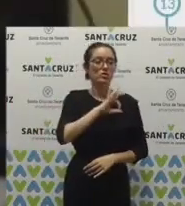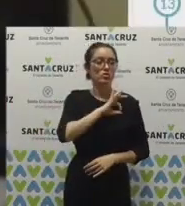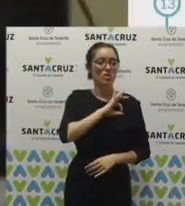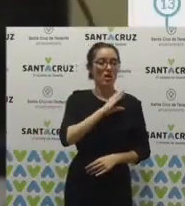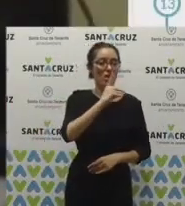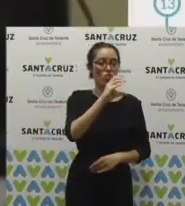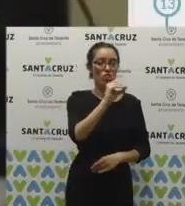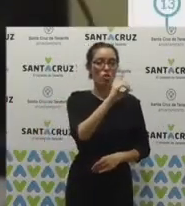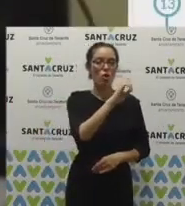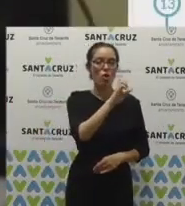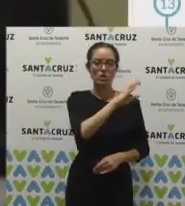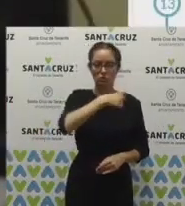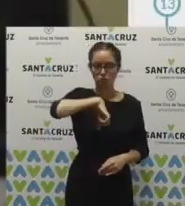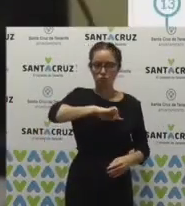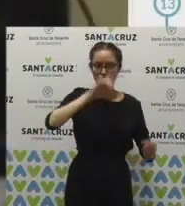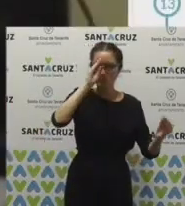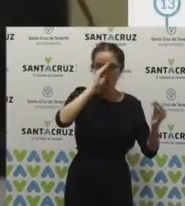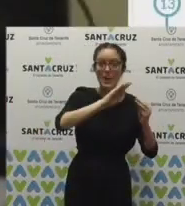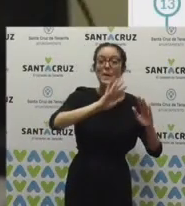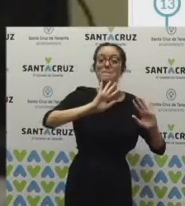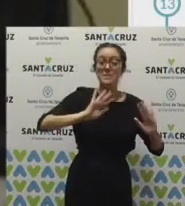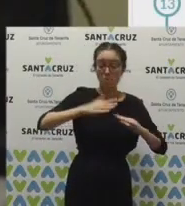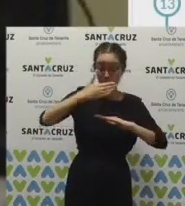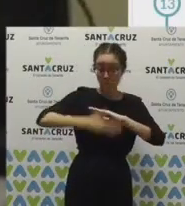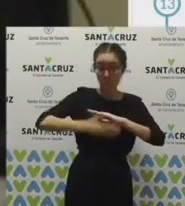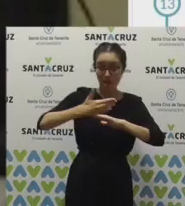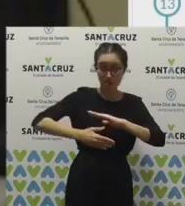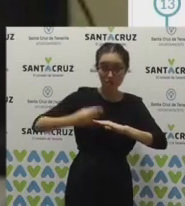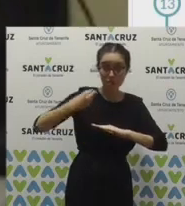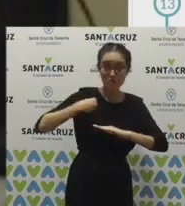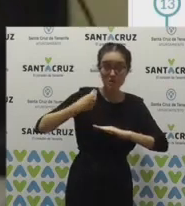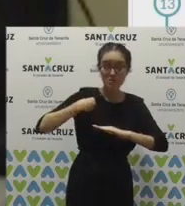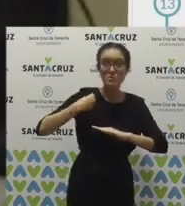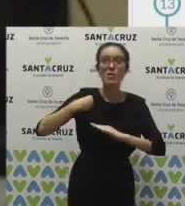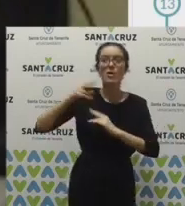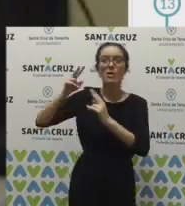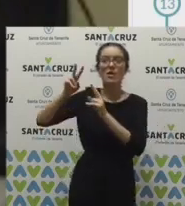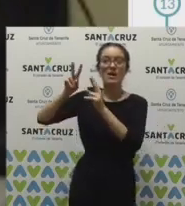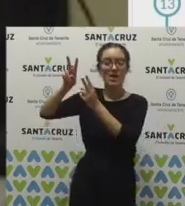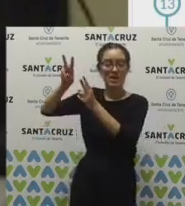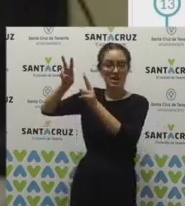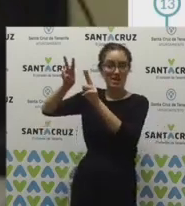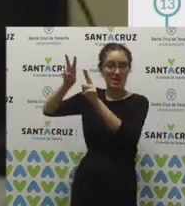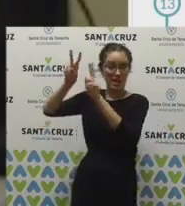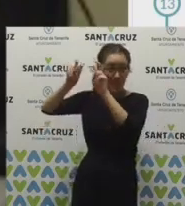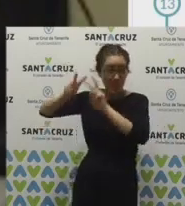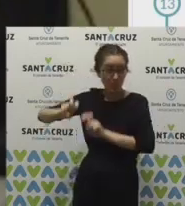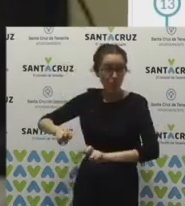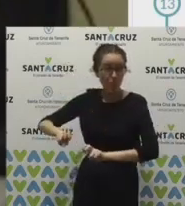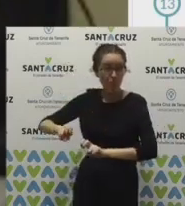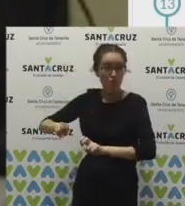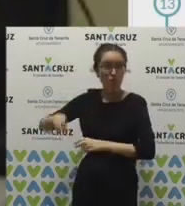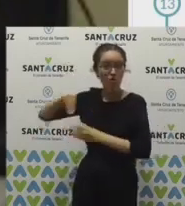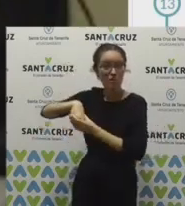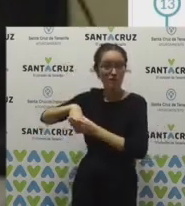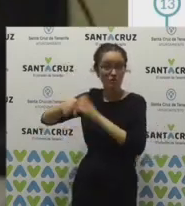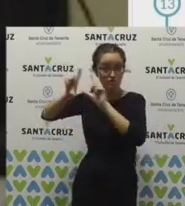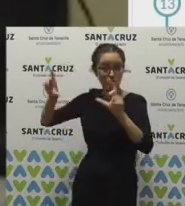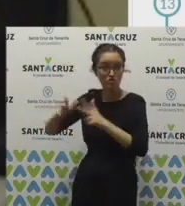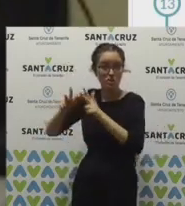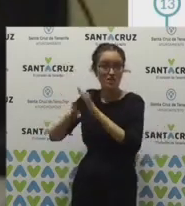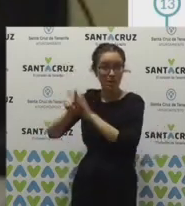dolores pero que esos plazos también se integren con el estudio que nosotros estamos proponiendo en la sociedad de desarrollo